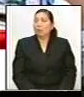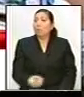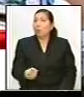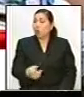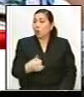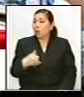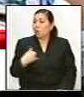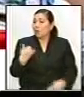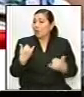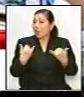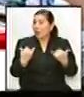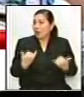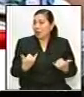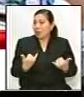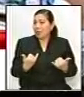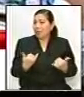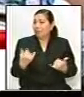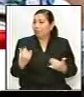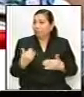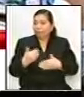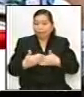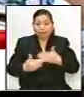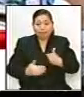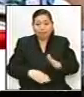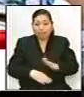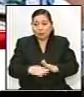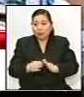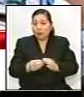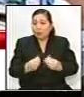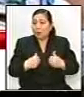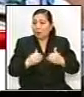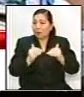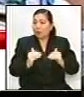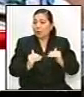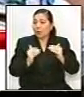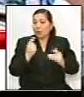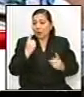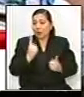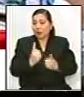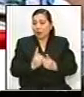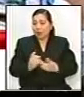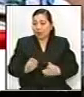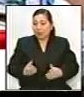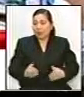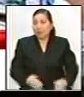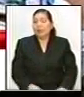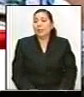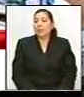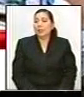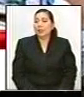muchachos de hoy día caminan rápido. Pero nosotros como adulto mayor conocemos el camino.